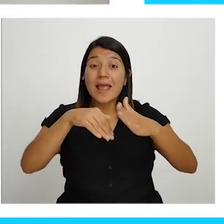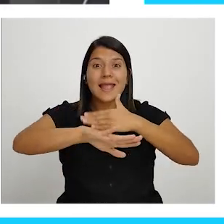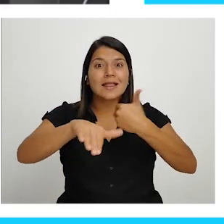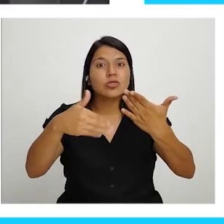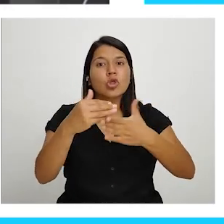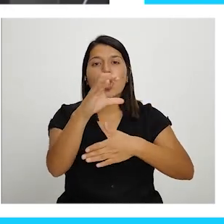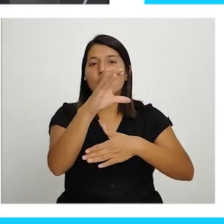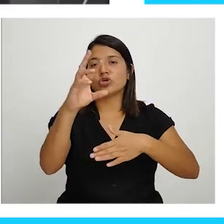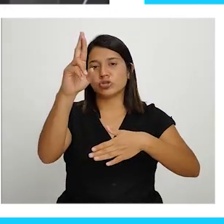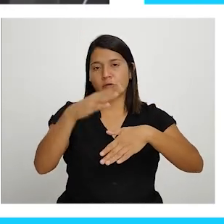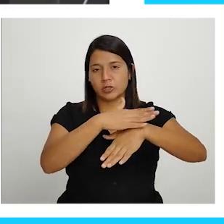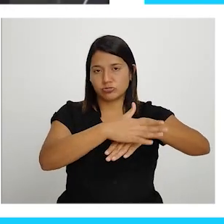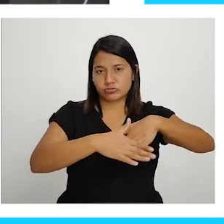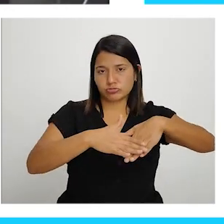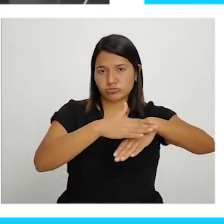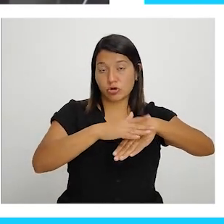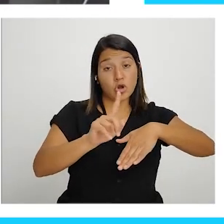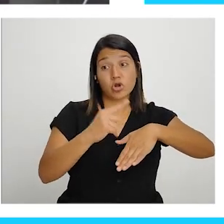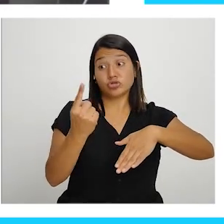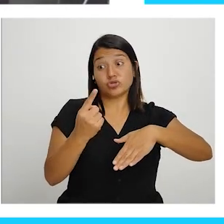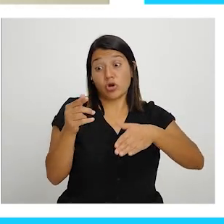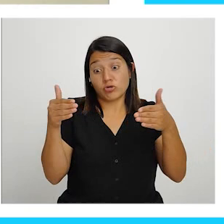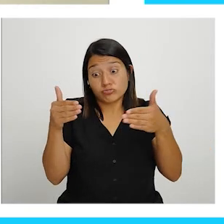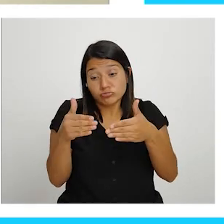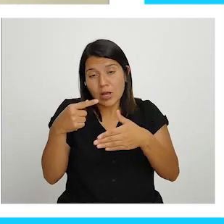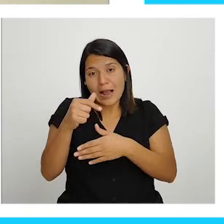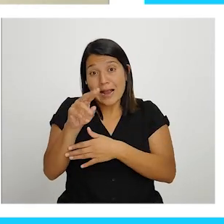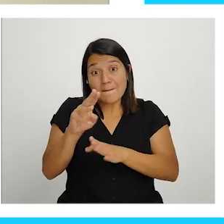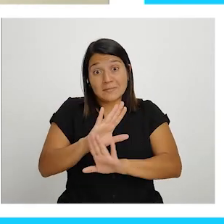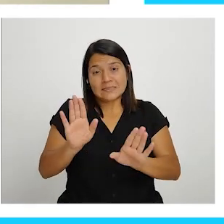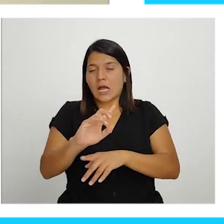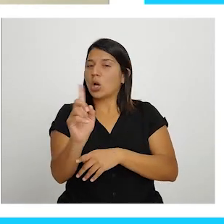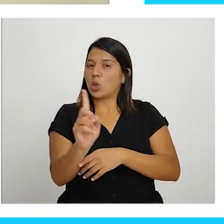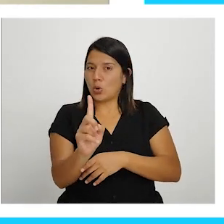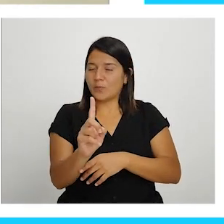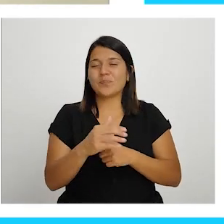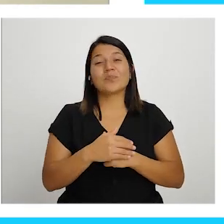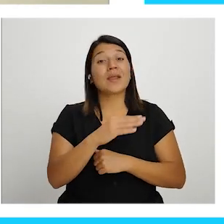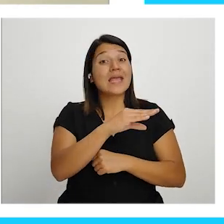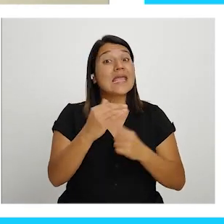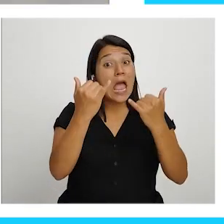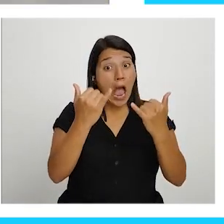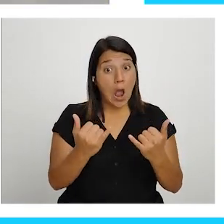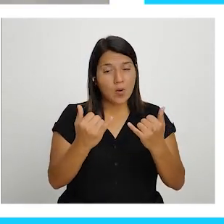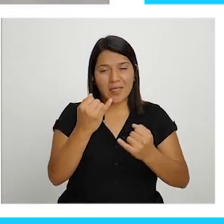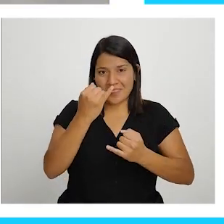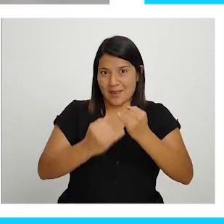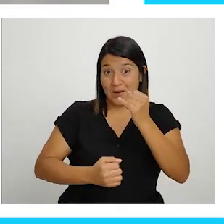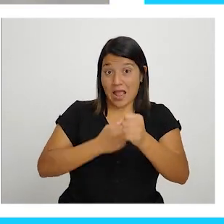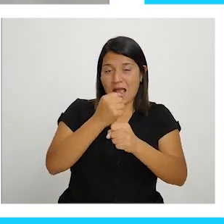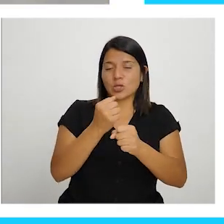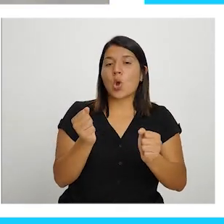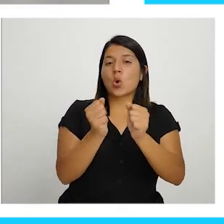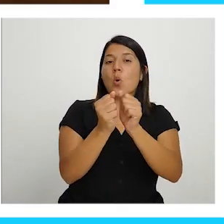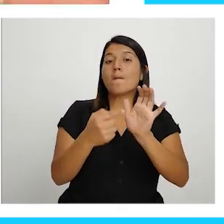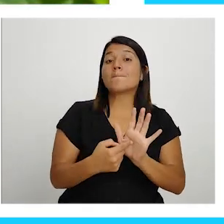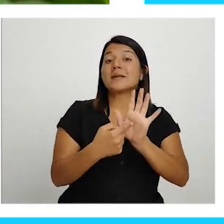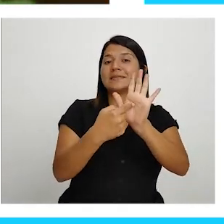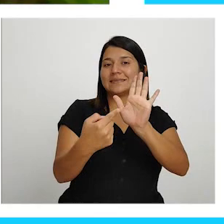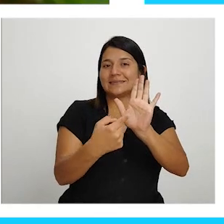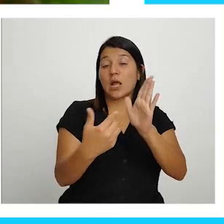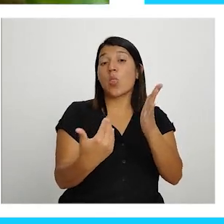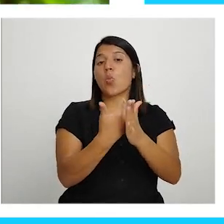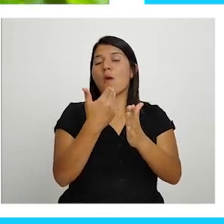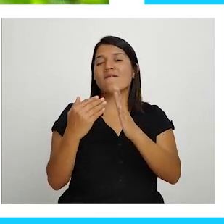no solo acá en el gran área metropolitana. Y ahora cerramos el año con la presentación de la nueva